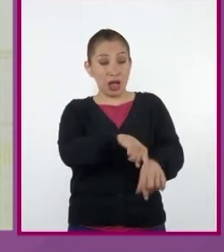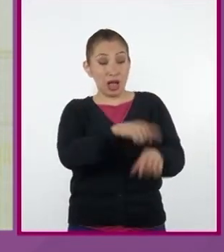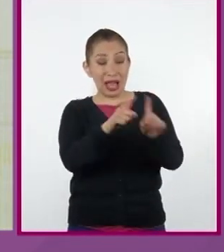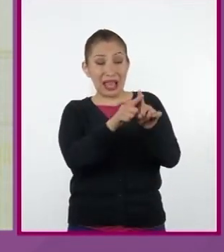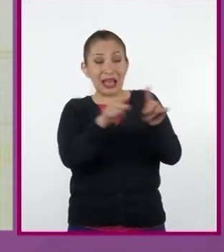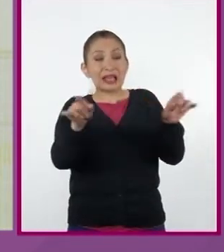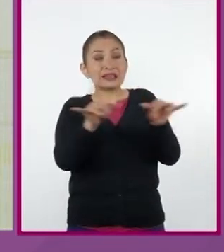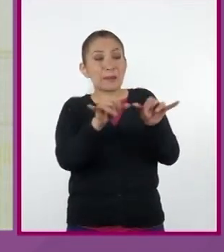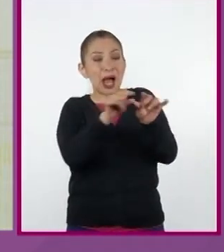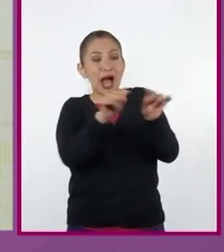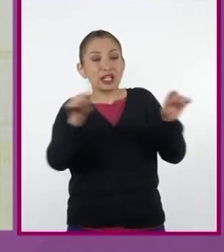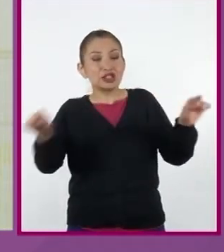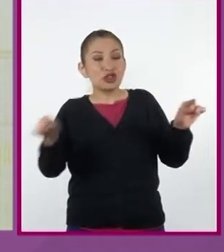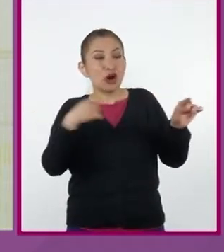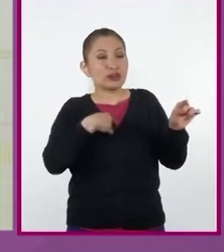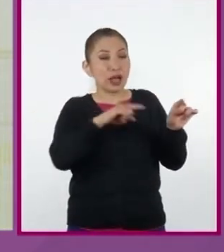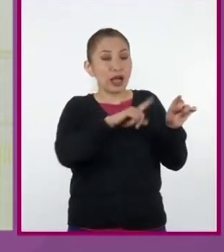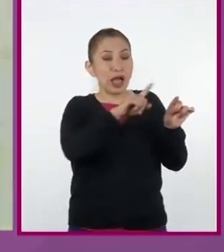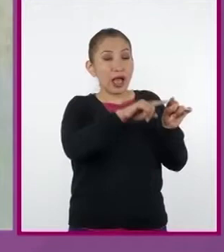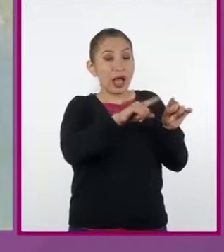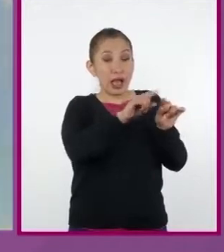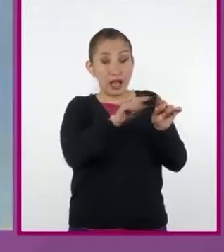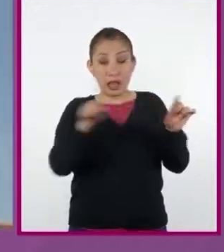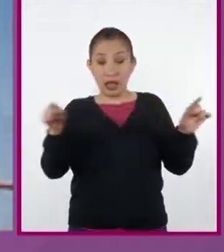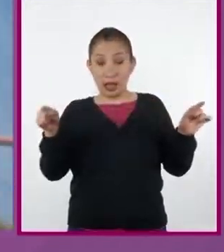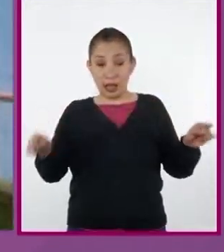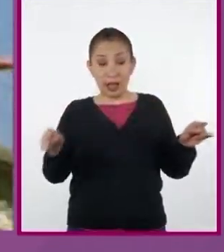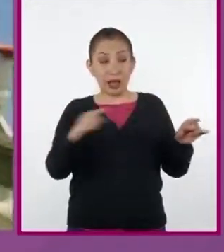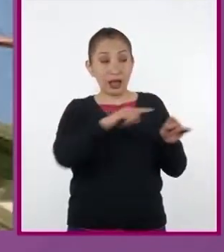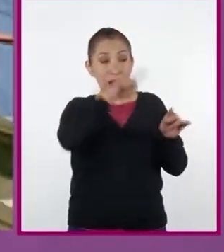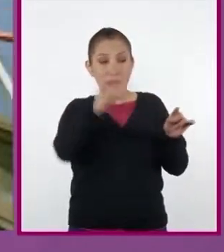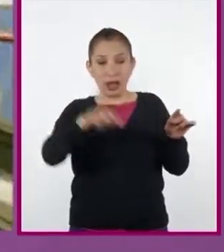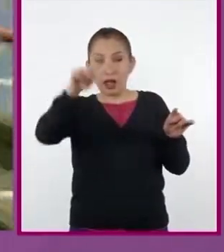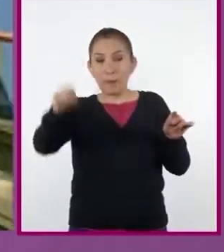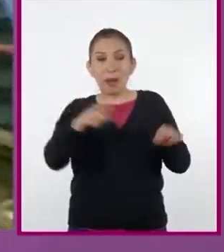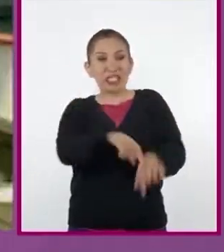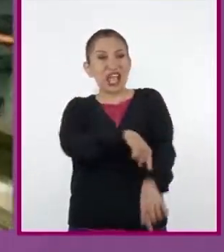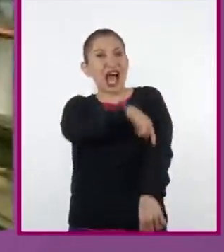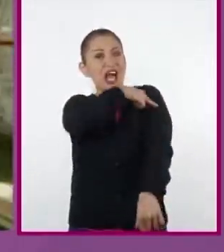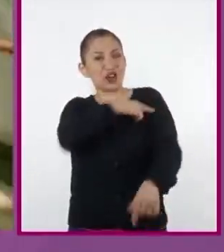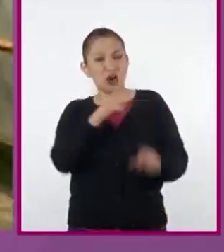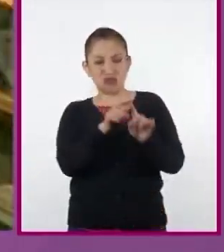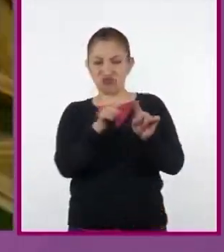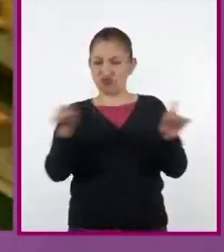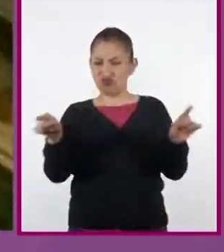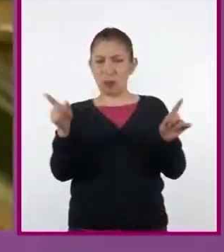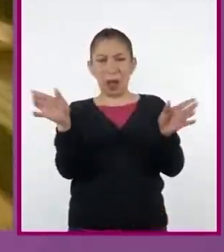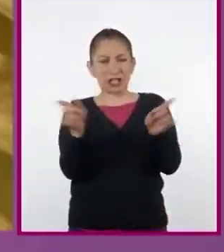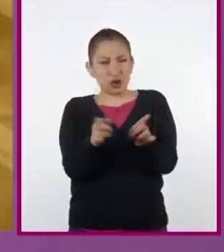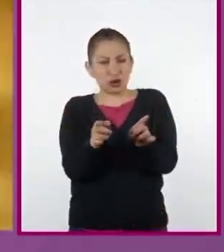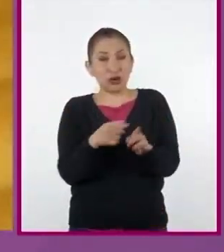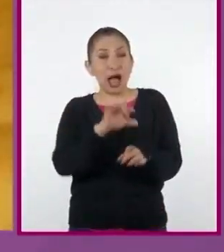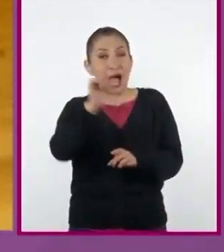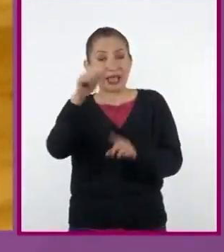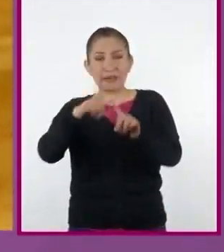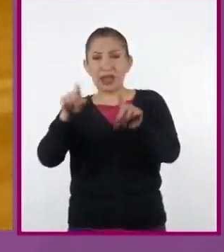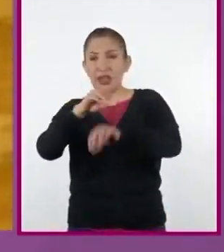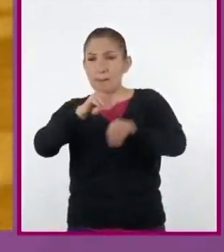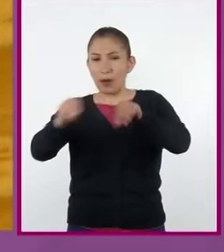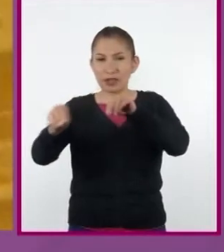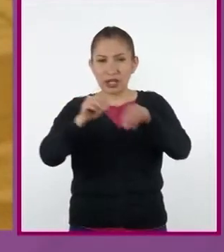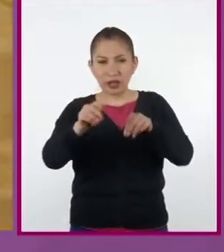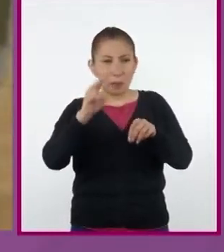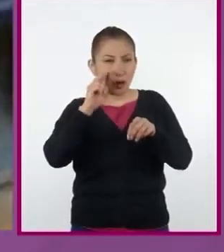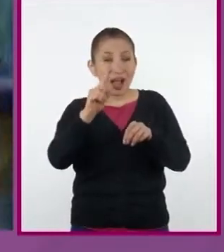trayectoria es mayor que el desplazamiento. Hay diferentes tipos de movimiento que por su trayectoria se